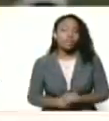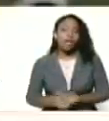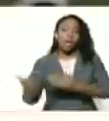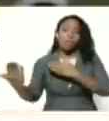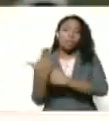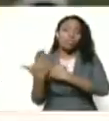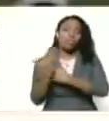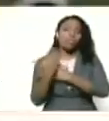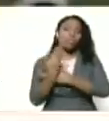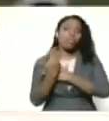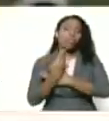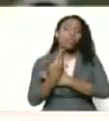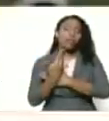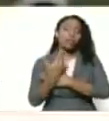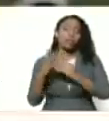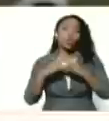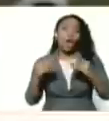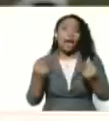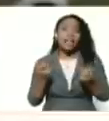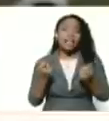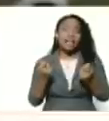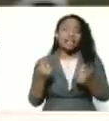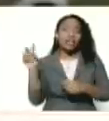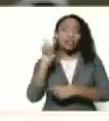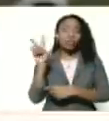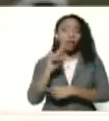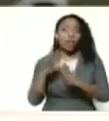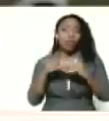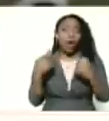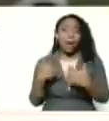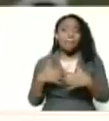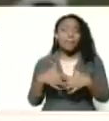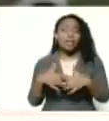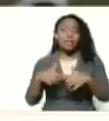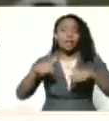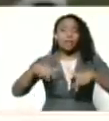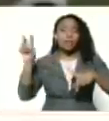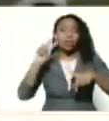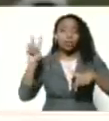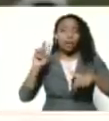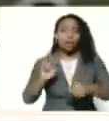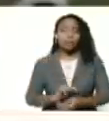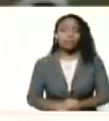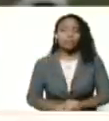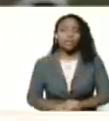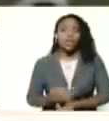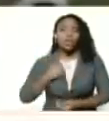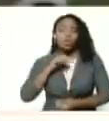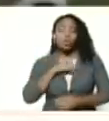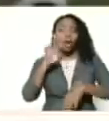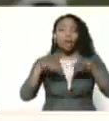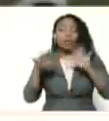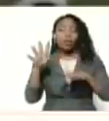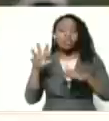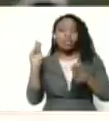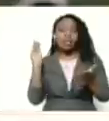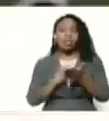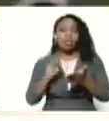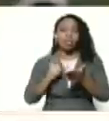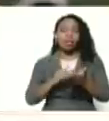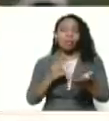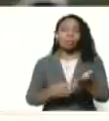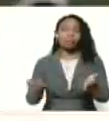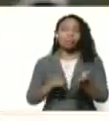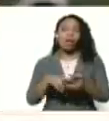Sancionó todas las riquezas de Venezuela y a todas las empresas de Venezuela. Estuvimos 14 veces